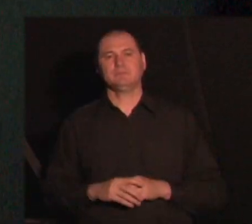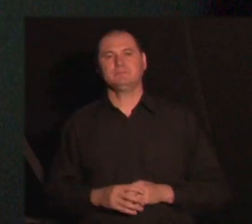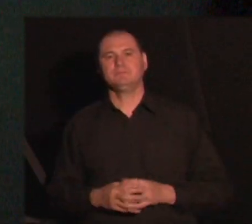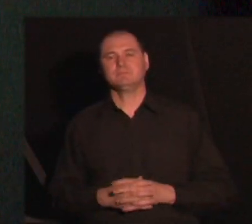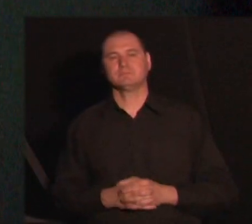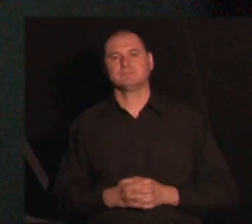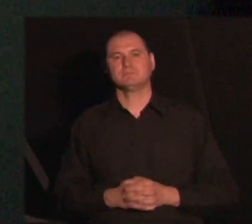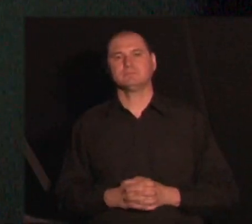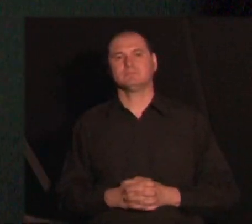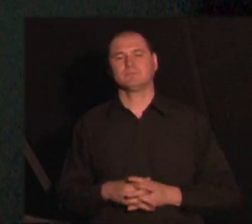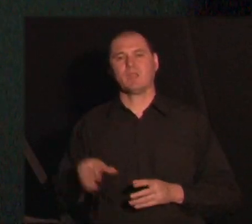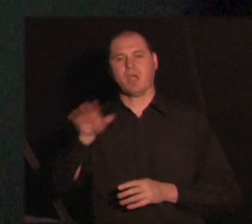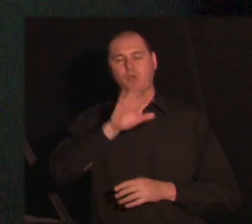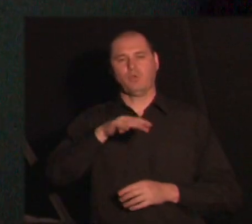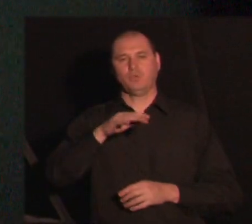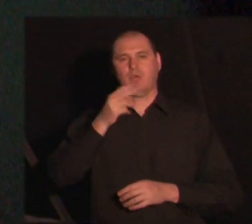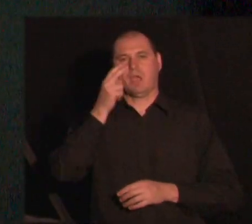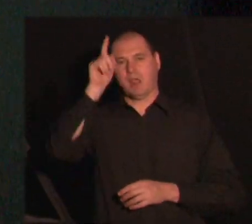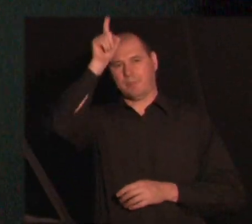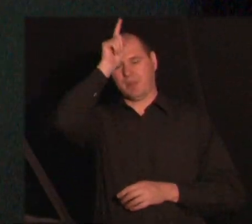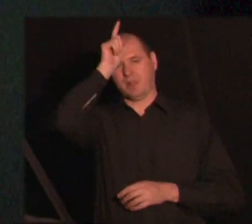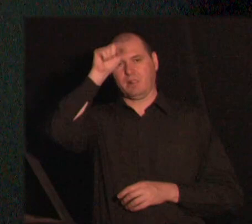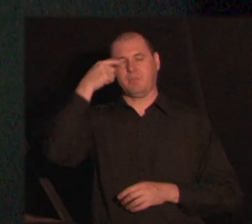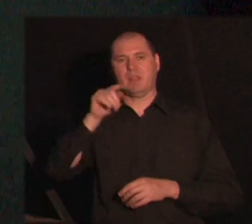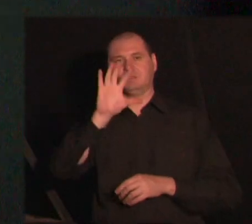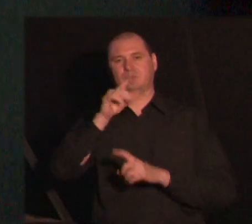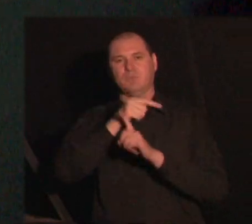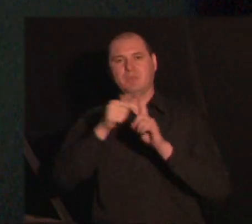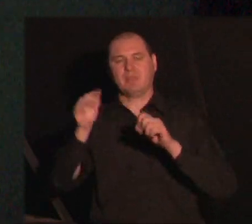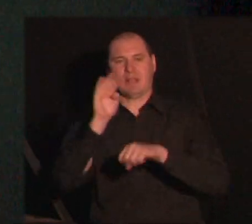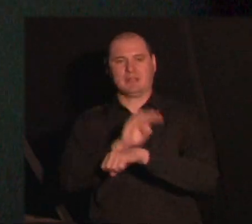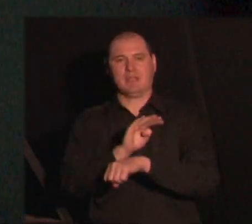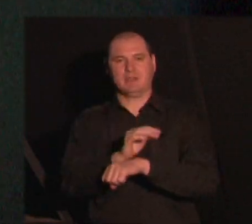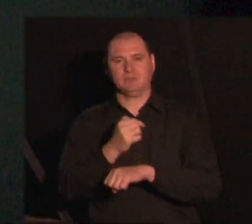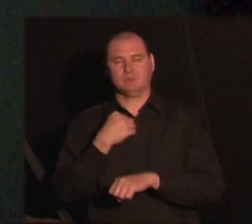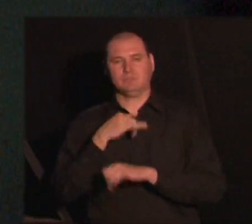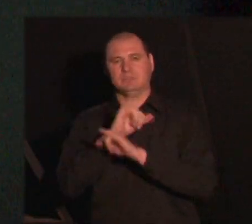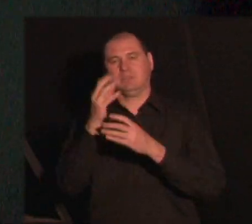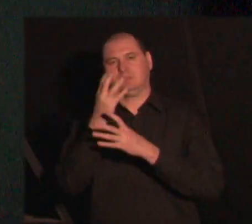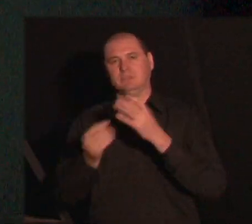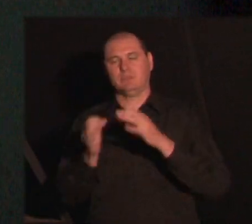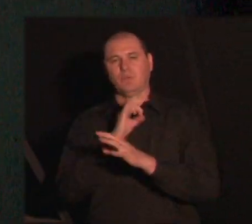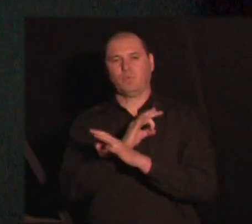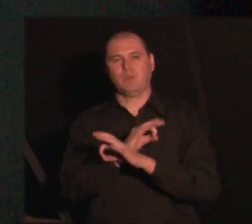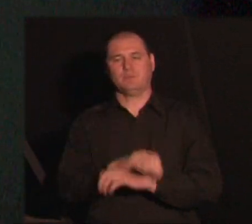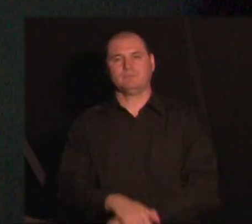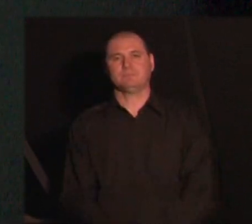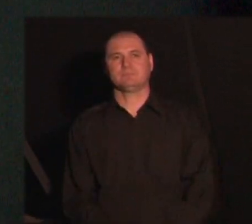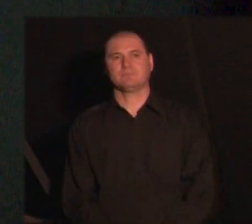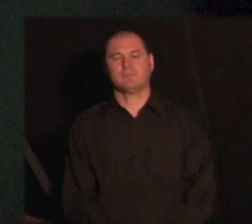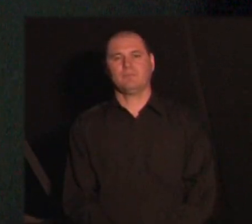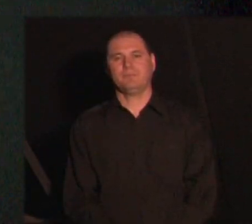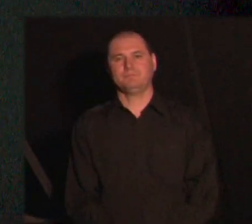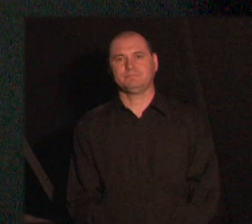Limpiaba casas a los menonitas y llegaba como a las 5:30 de la tarde cuando nosotros ya salíamos de la escuela.